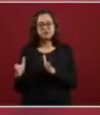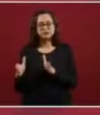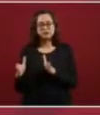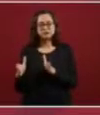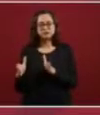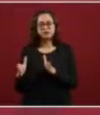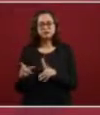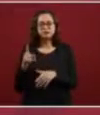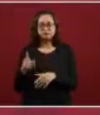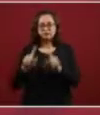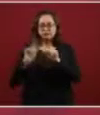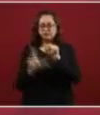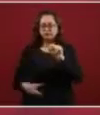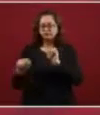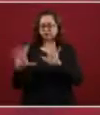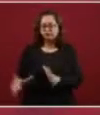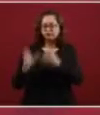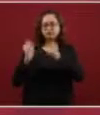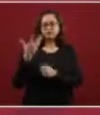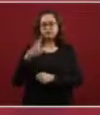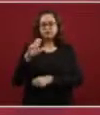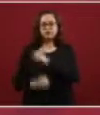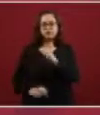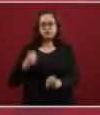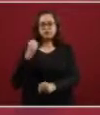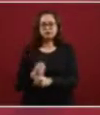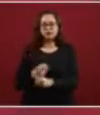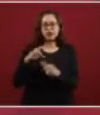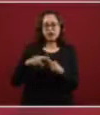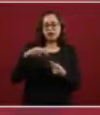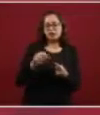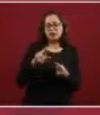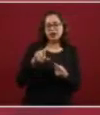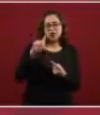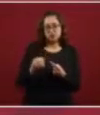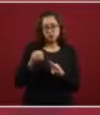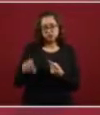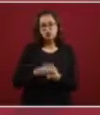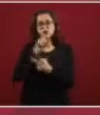la República restaurada, en los 10 años de gobierno de Lerdo y de Juárez,